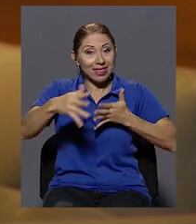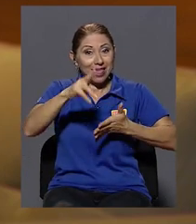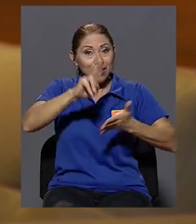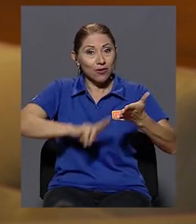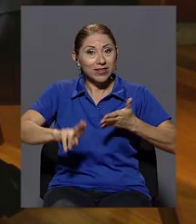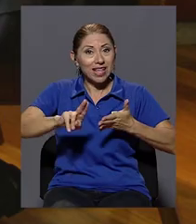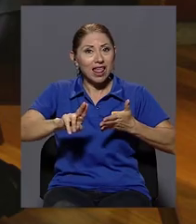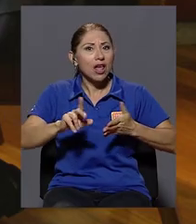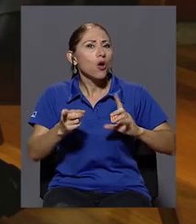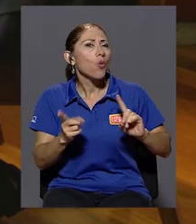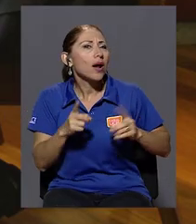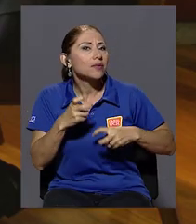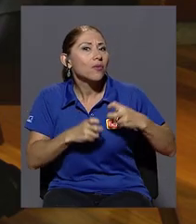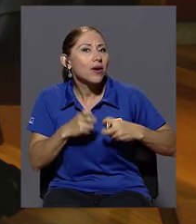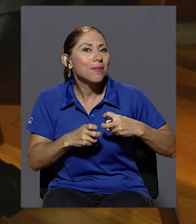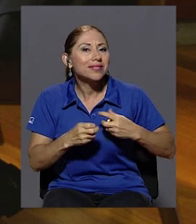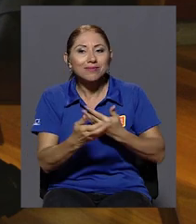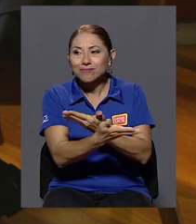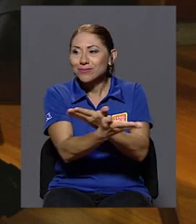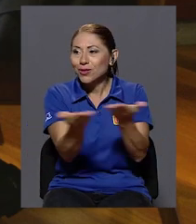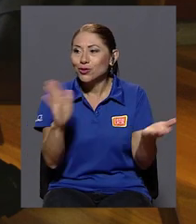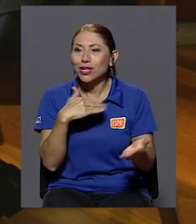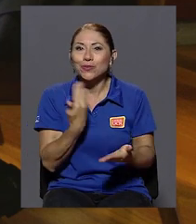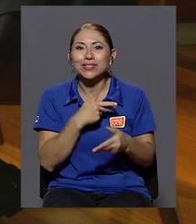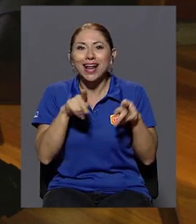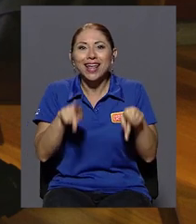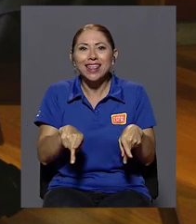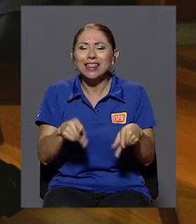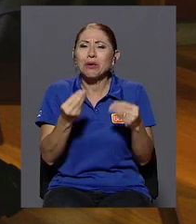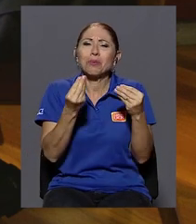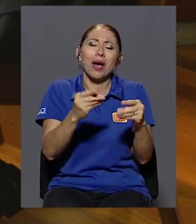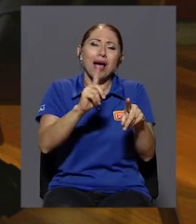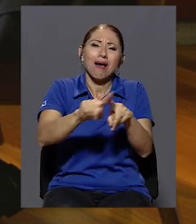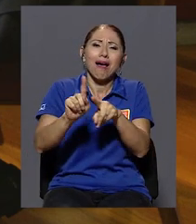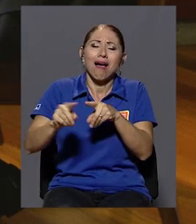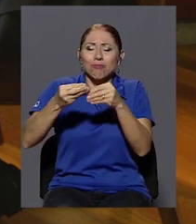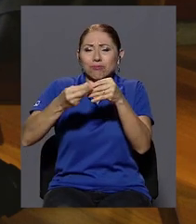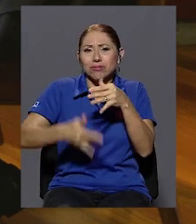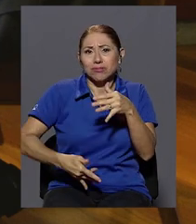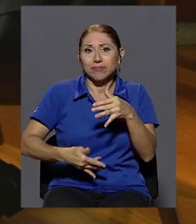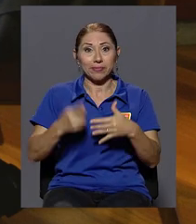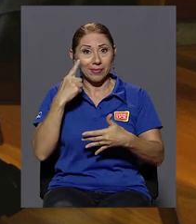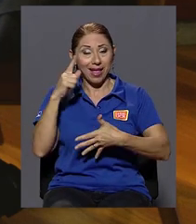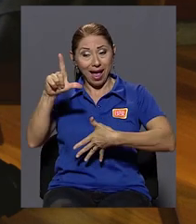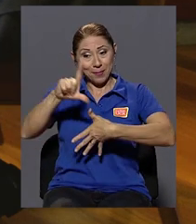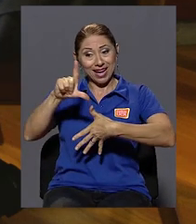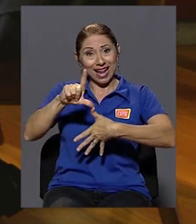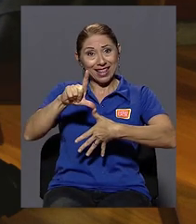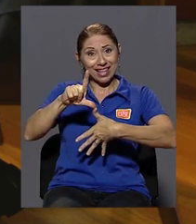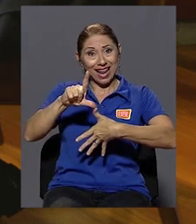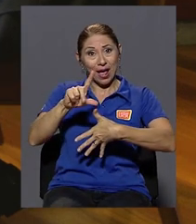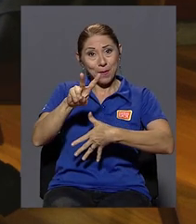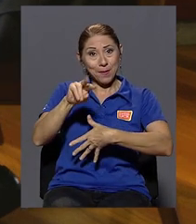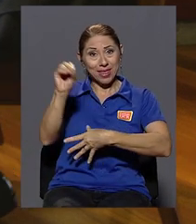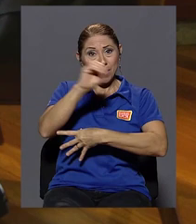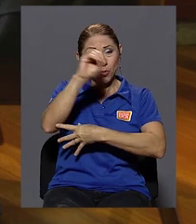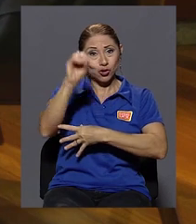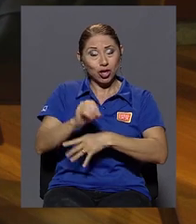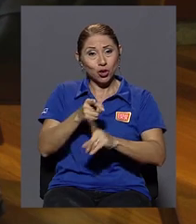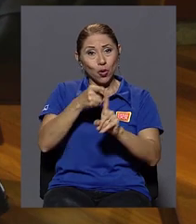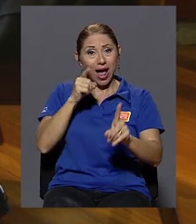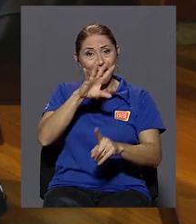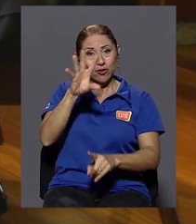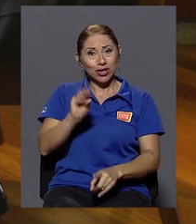son los problemas de nuestra gente. Son variadísimos, son muchísimos. Fíjate que en América Latina el 20% de nuestra